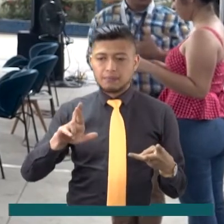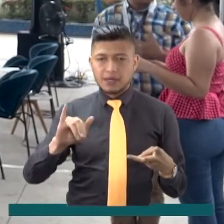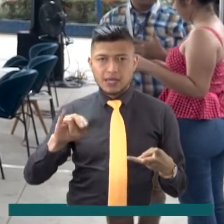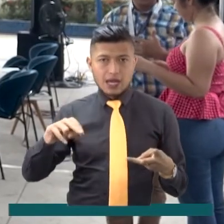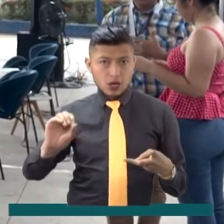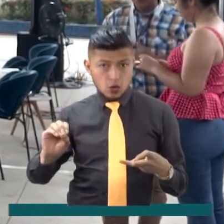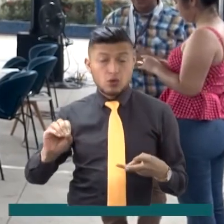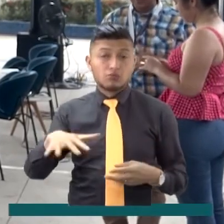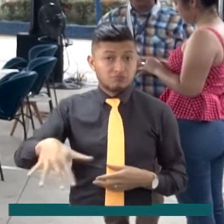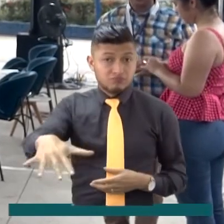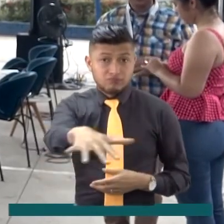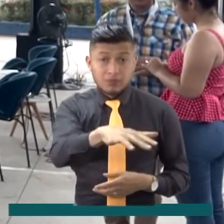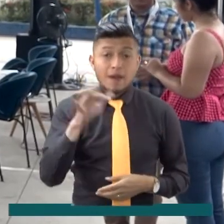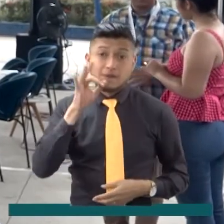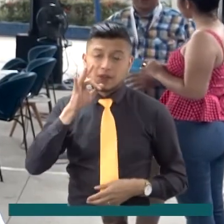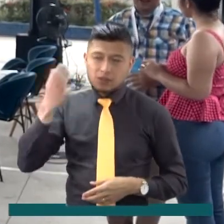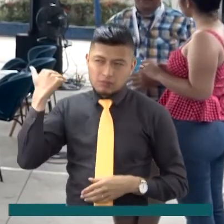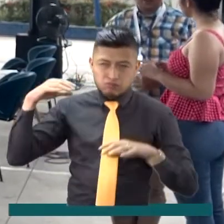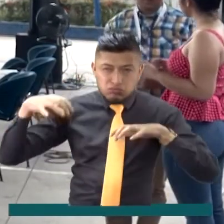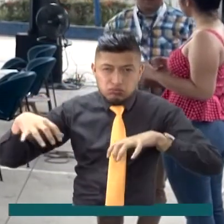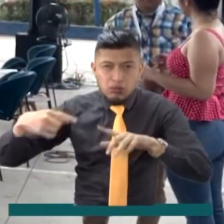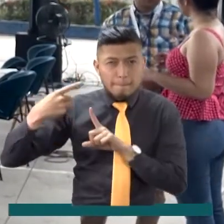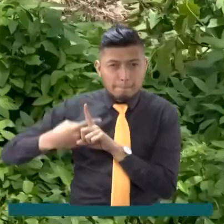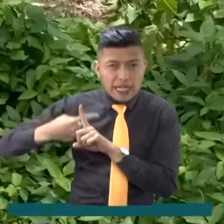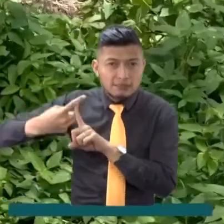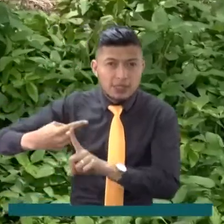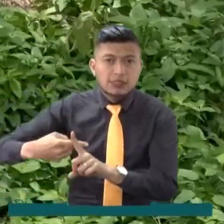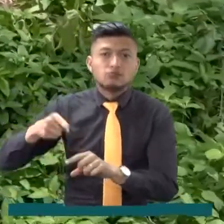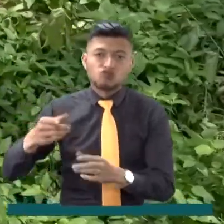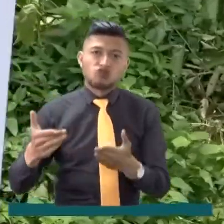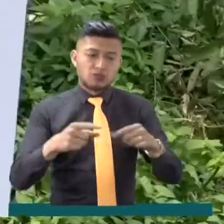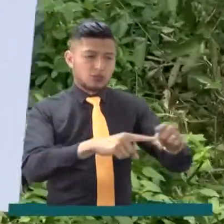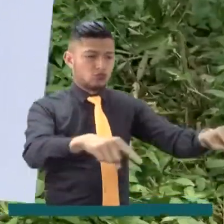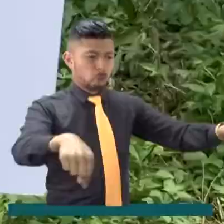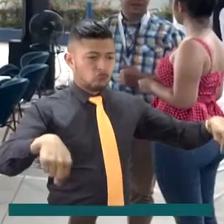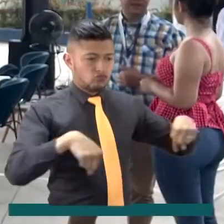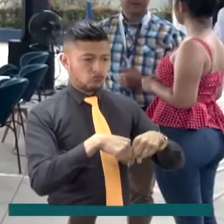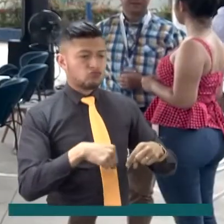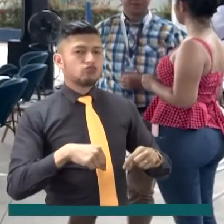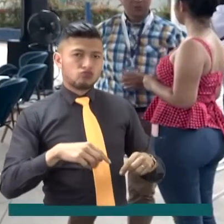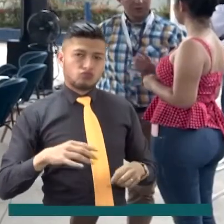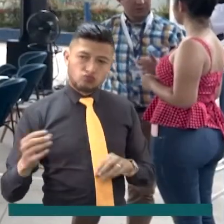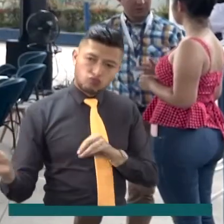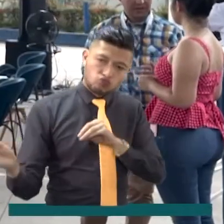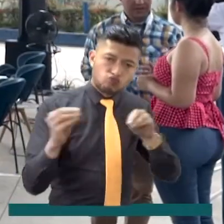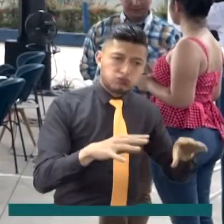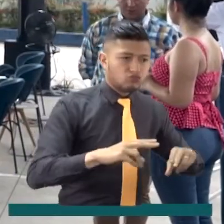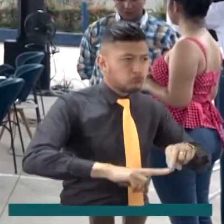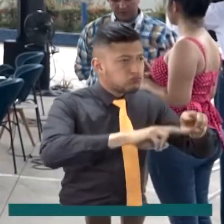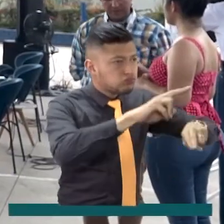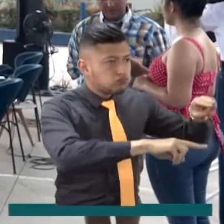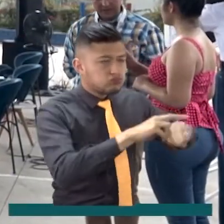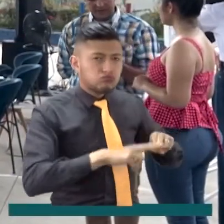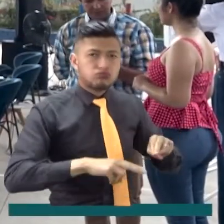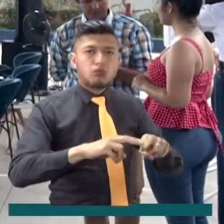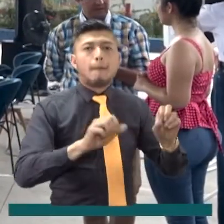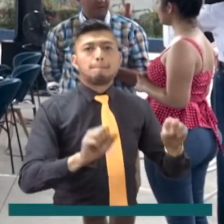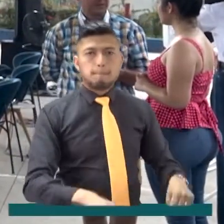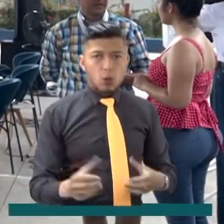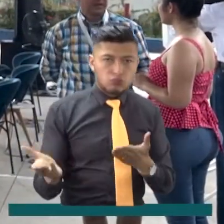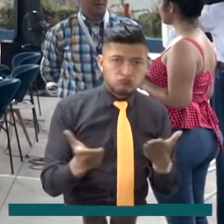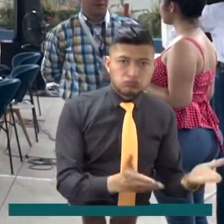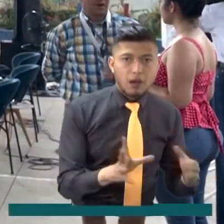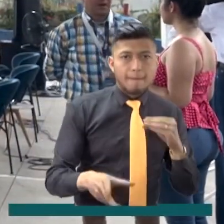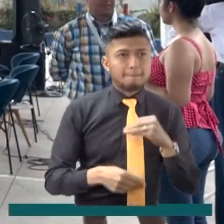la ola invernal de Villavicencio, que nos ha azotado los últimos meses, tener unos lotes importantes urbanizados y tener la posibilidad de aunar